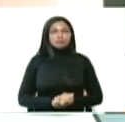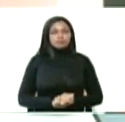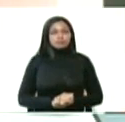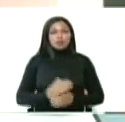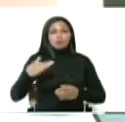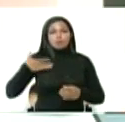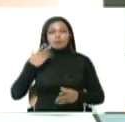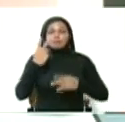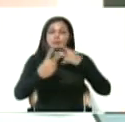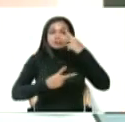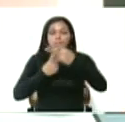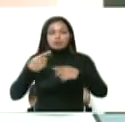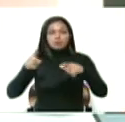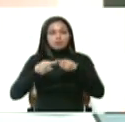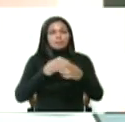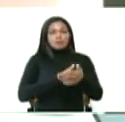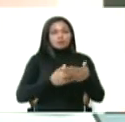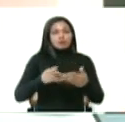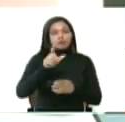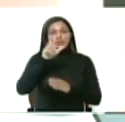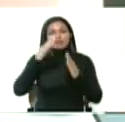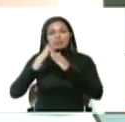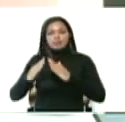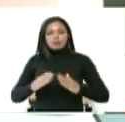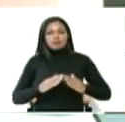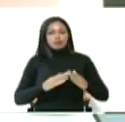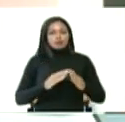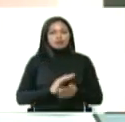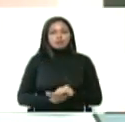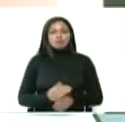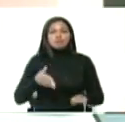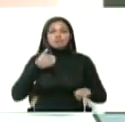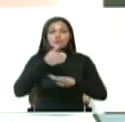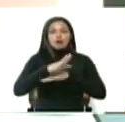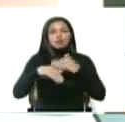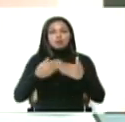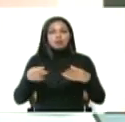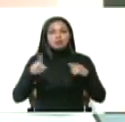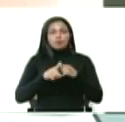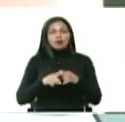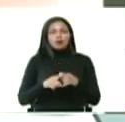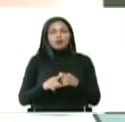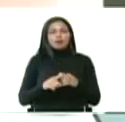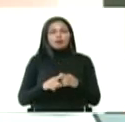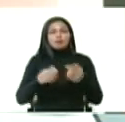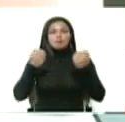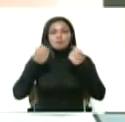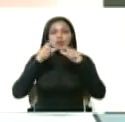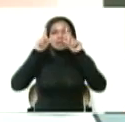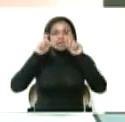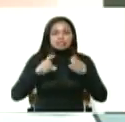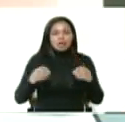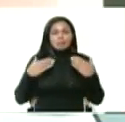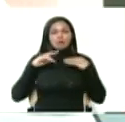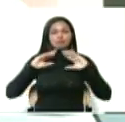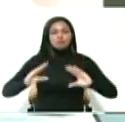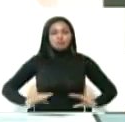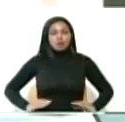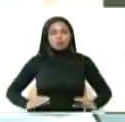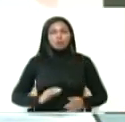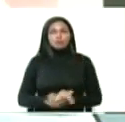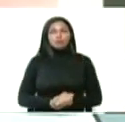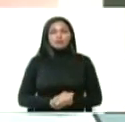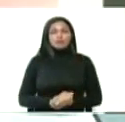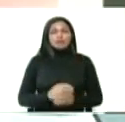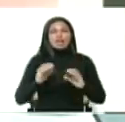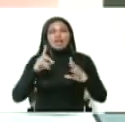Poder visitar miles de casas y llevar el examen físico, el termómetro, el examen del